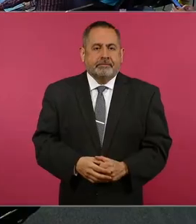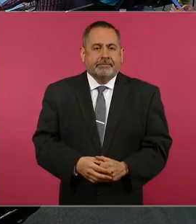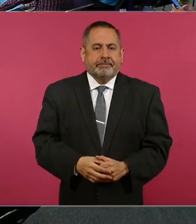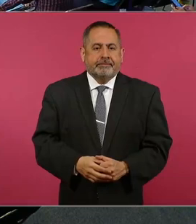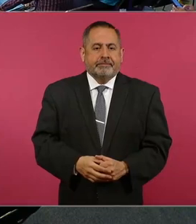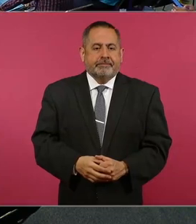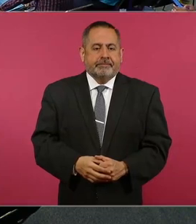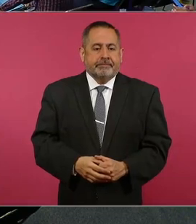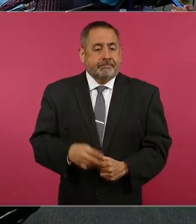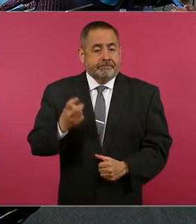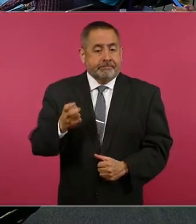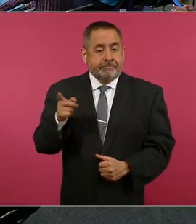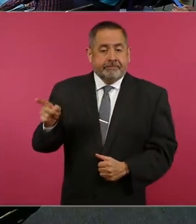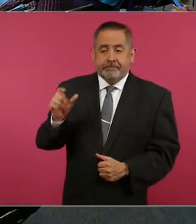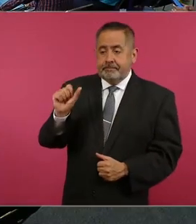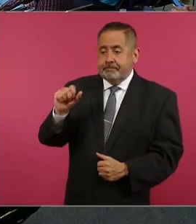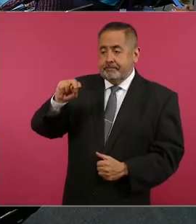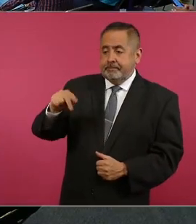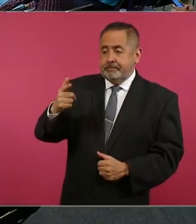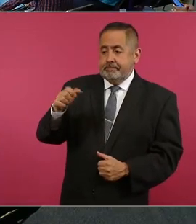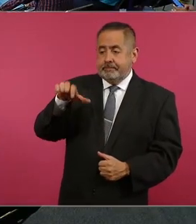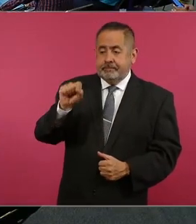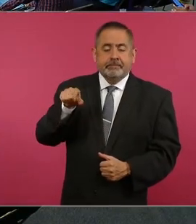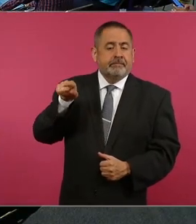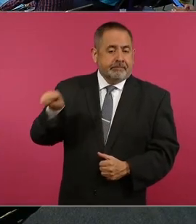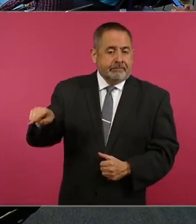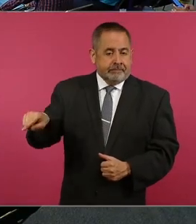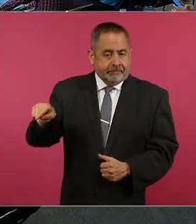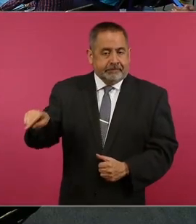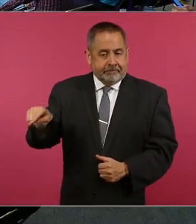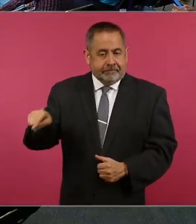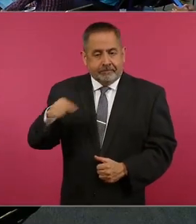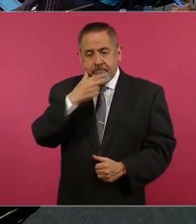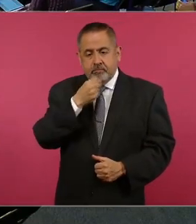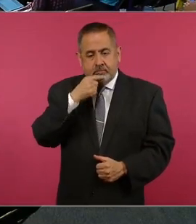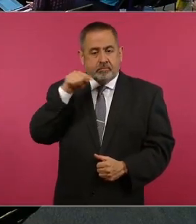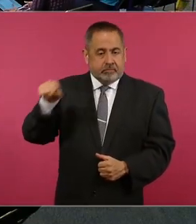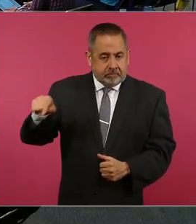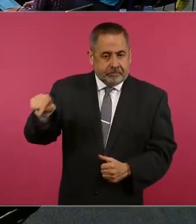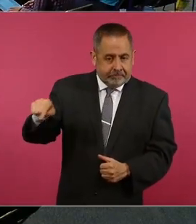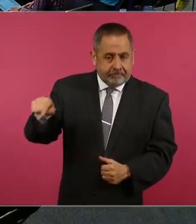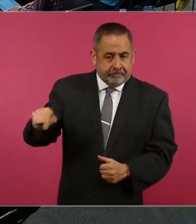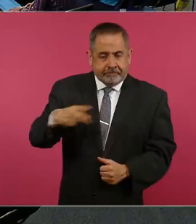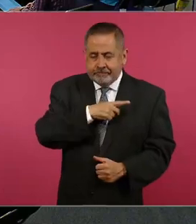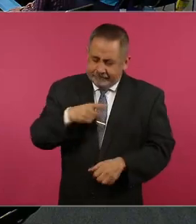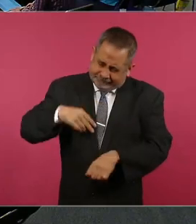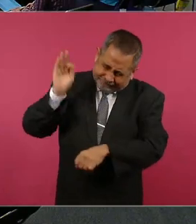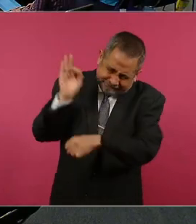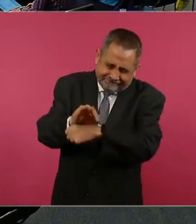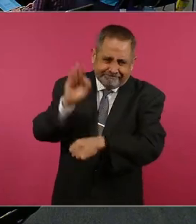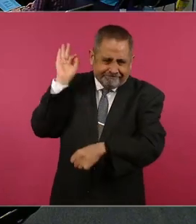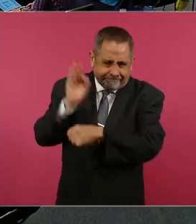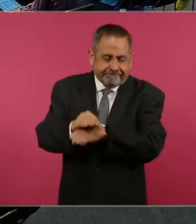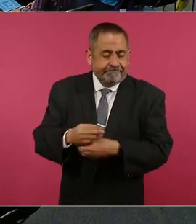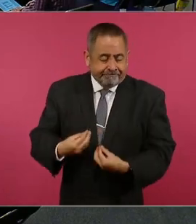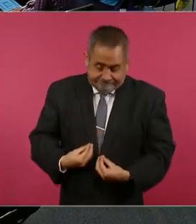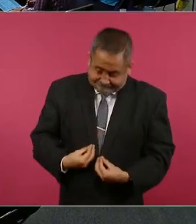este era ángeles entonces esto es lo que más tenemos que defender la vida